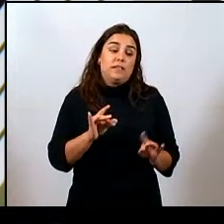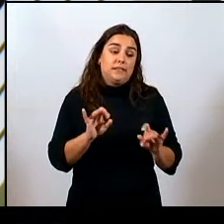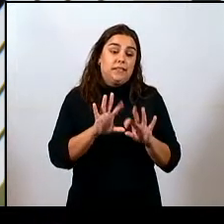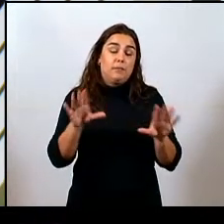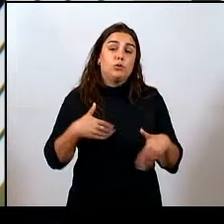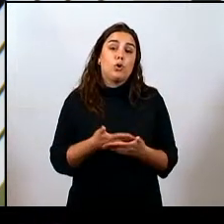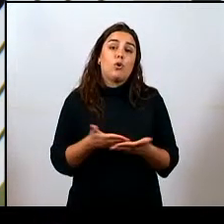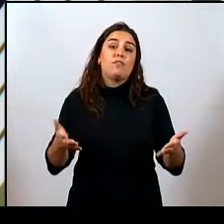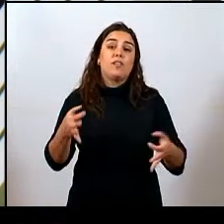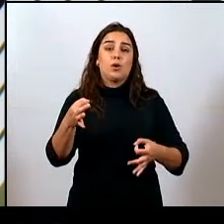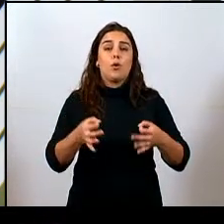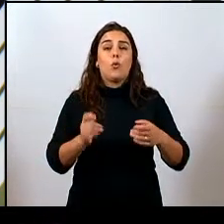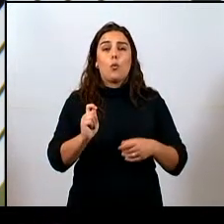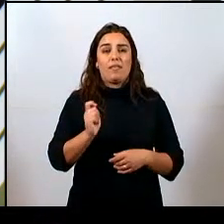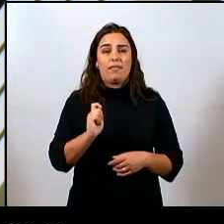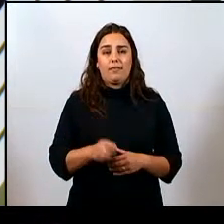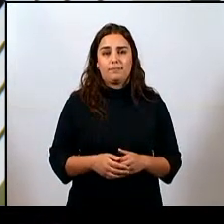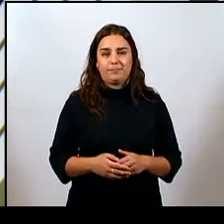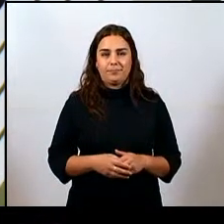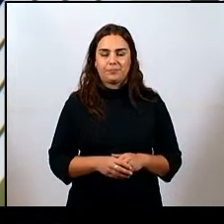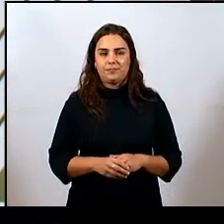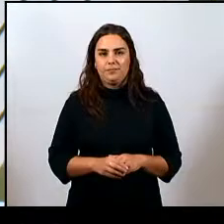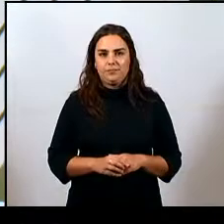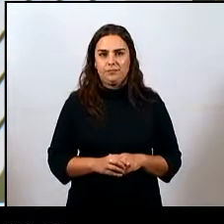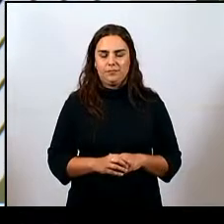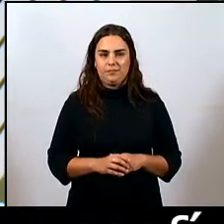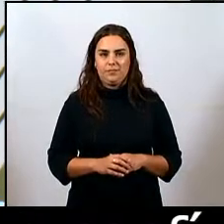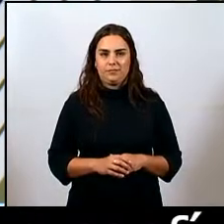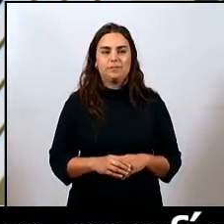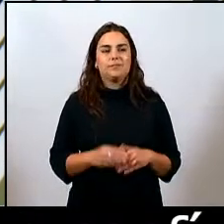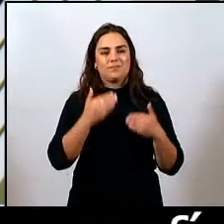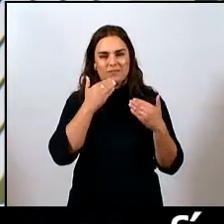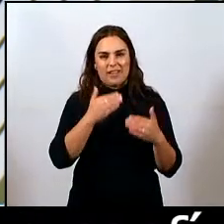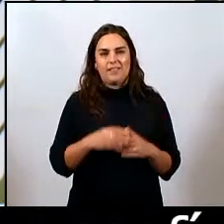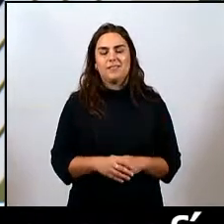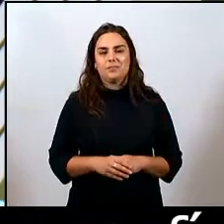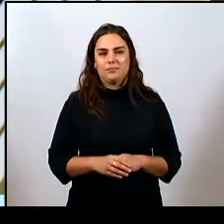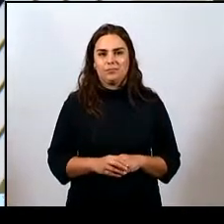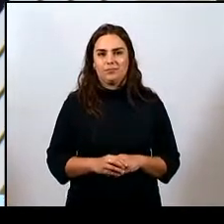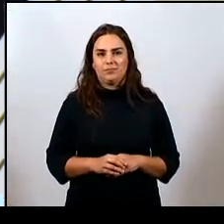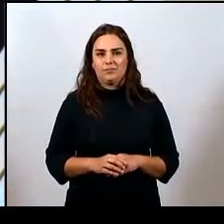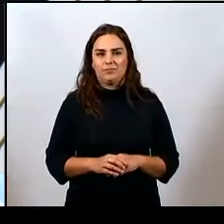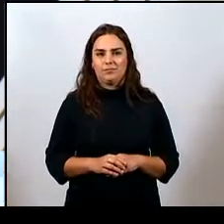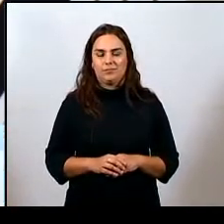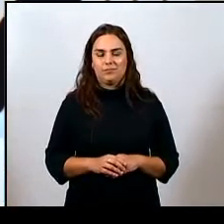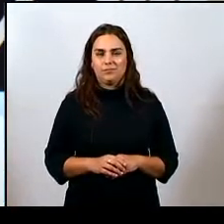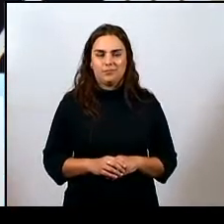confío en los jueces, claro. Gracias. Gracias. Buen día.